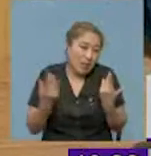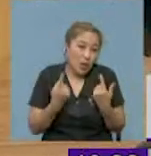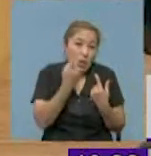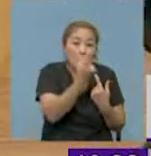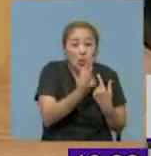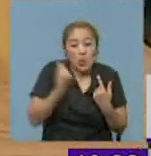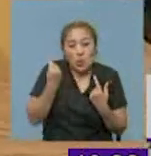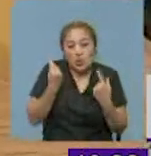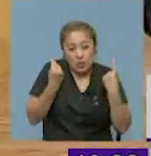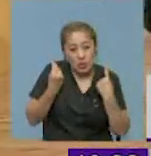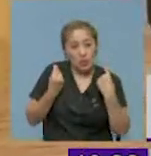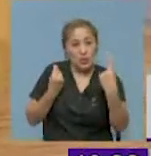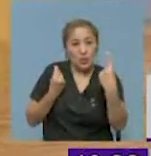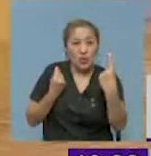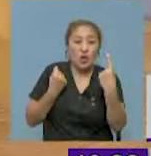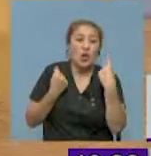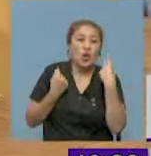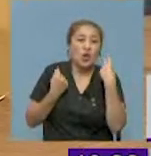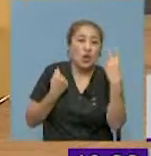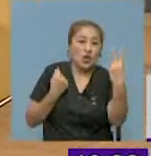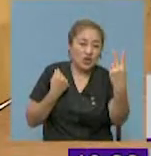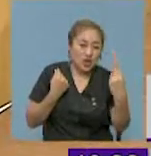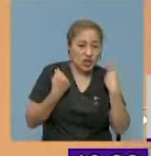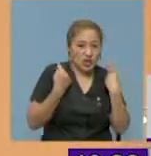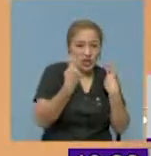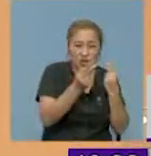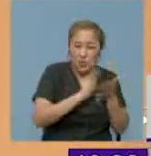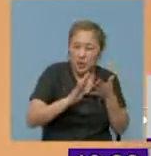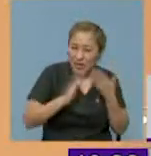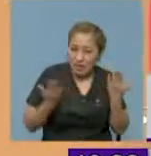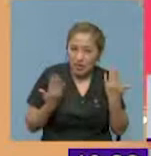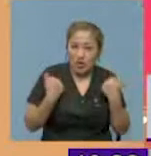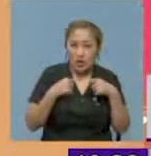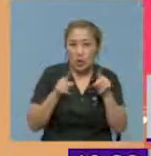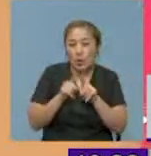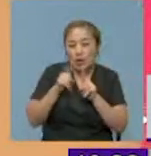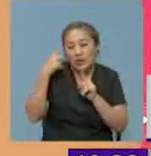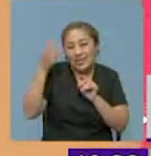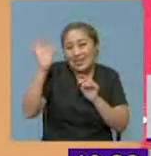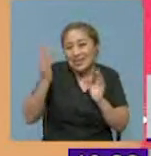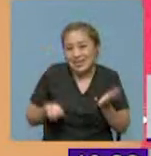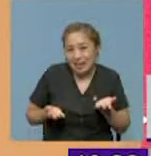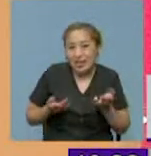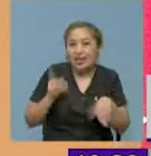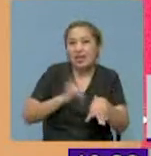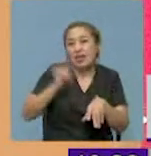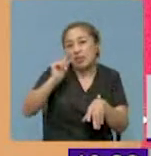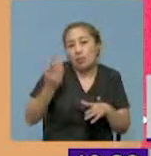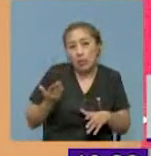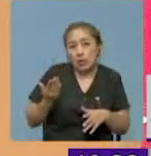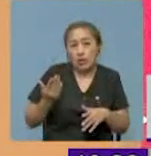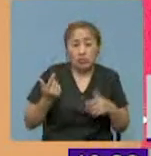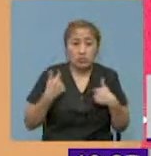tal vez que amaine dos por necesidad se los dejan jugar tecla ve exactamente por qué está tocando nada porque hay muy poco tiempo pero yo